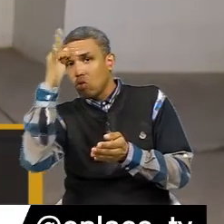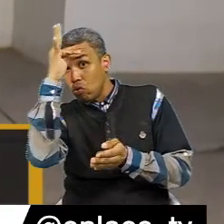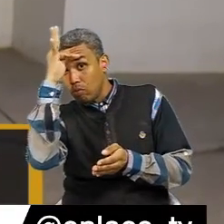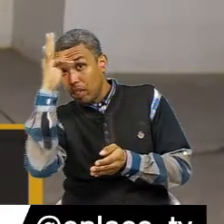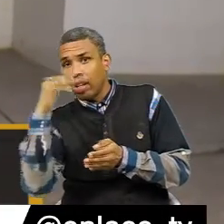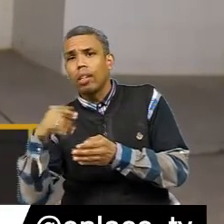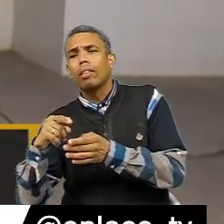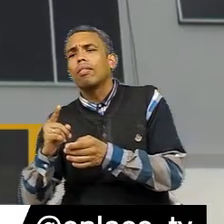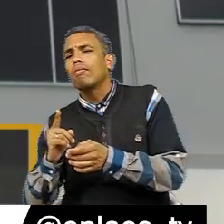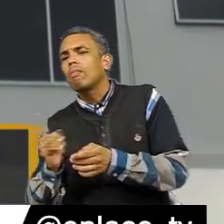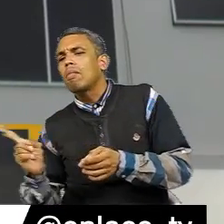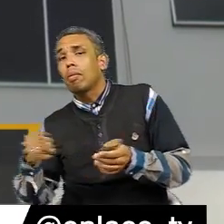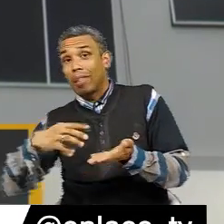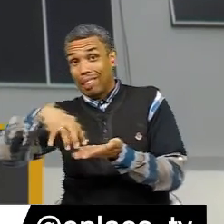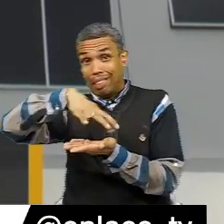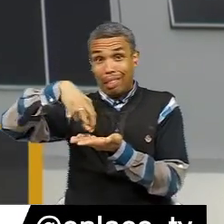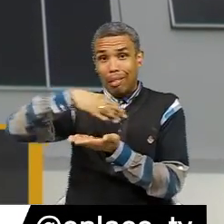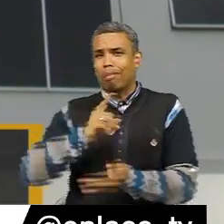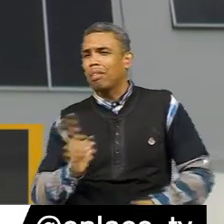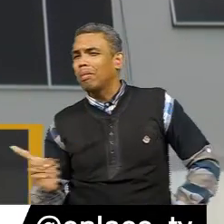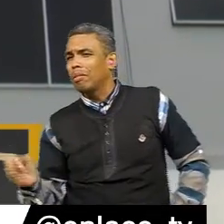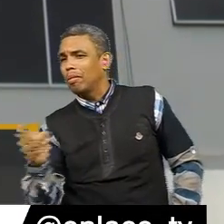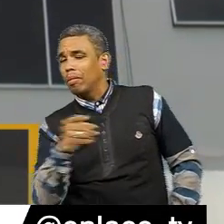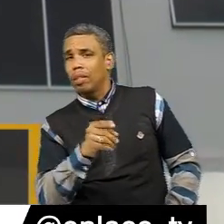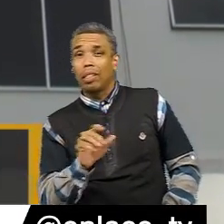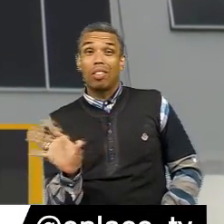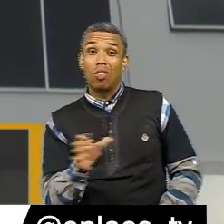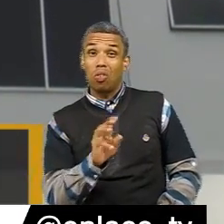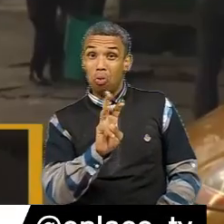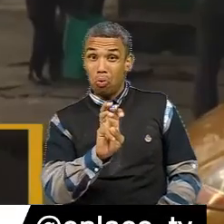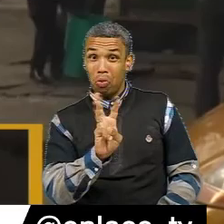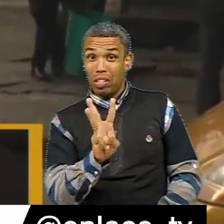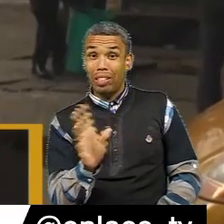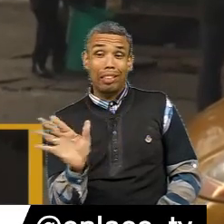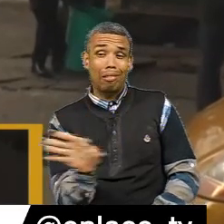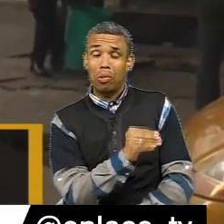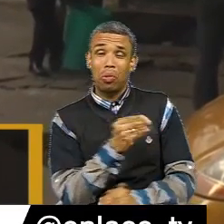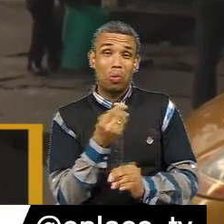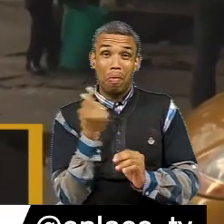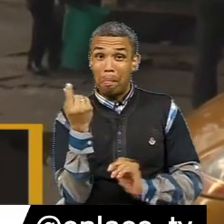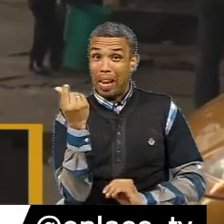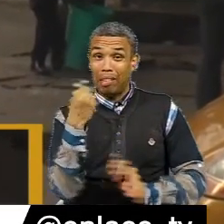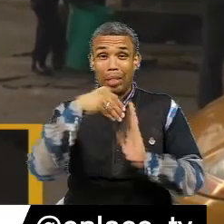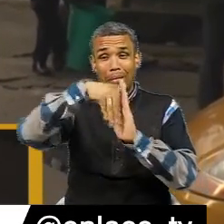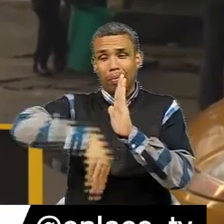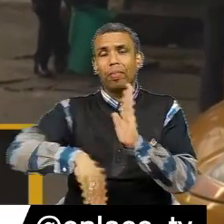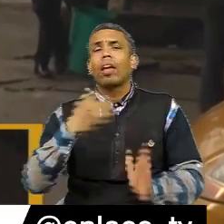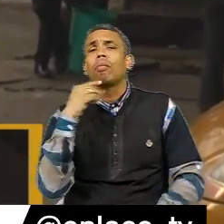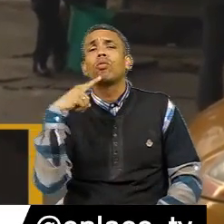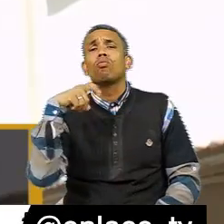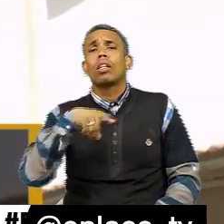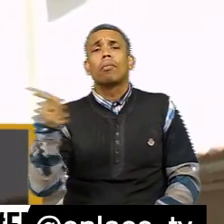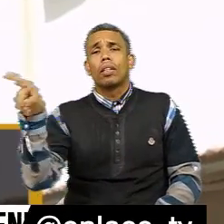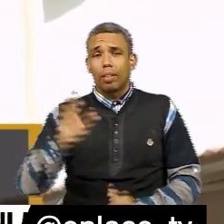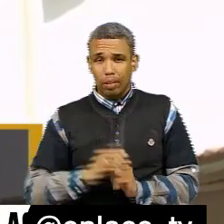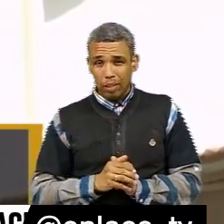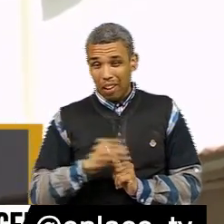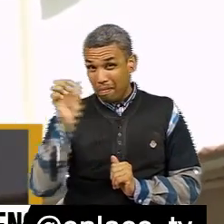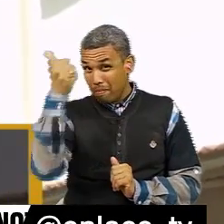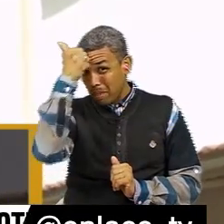crisis. El Hospital Universitario de Santander, que opera en Bucaramanga, tiene